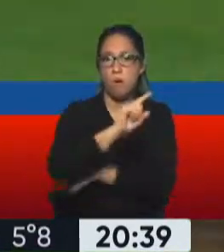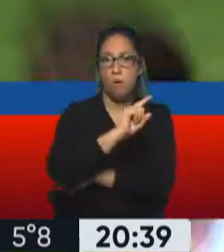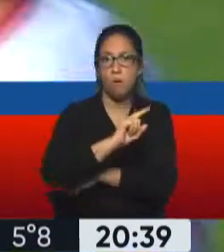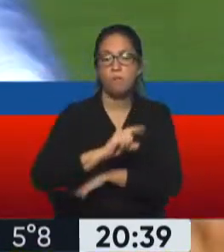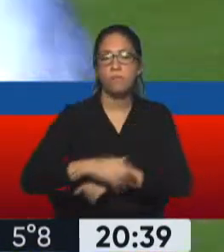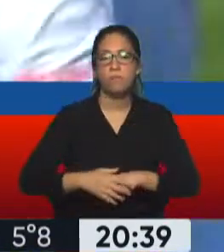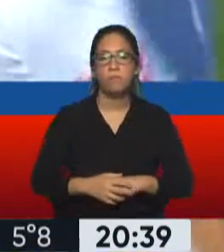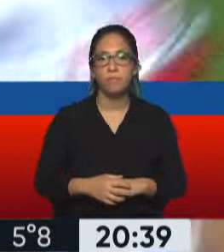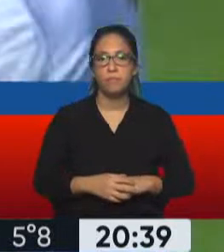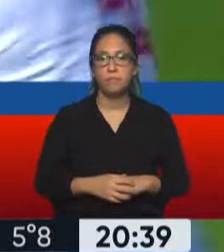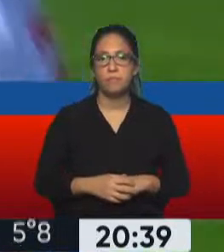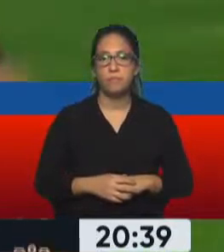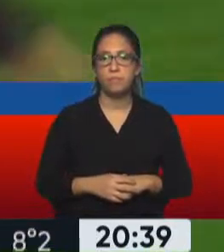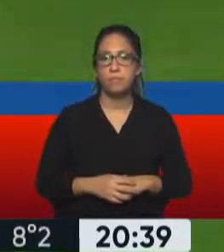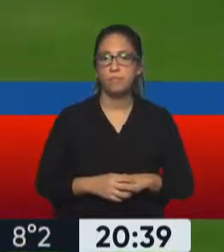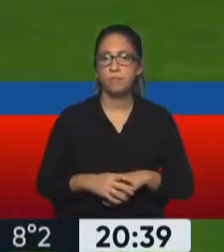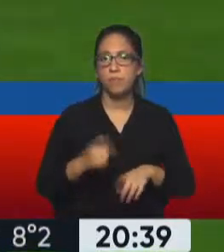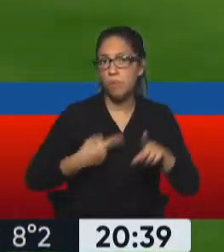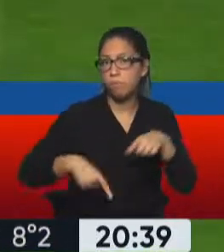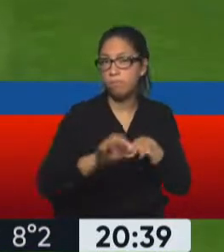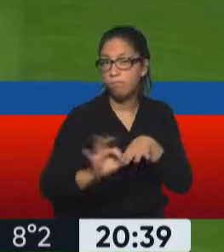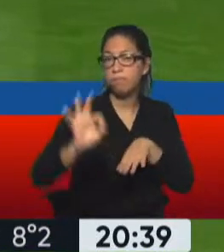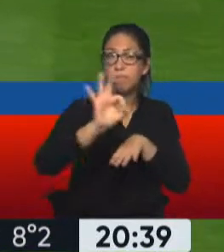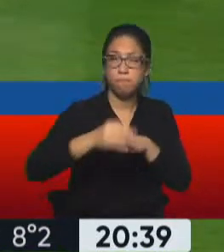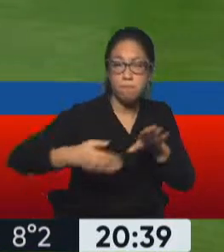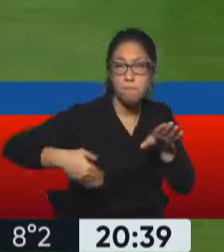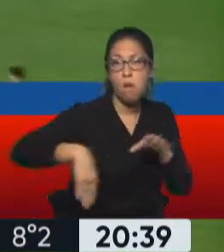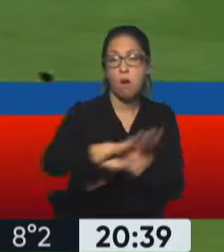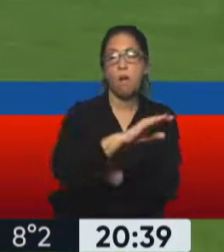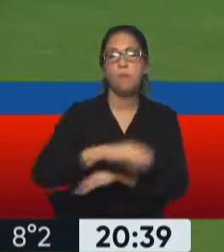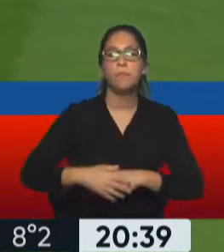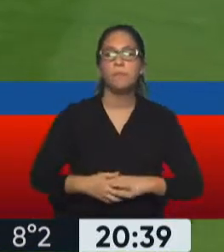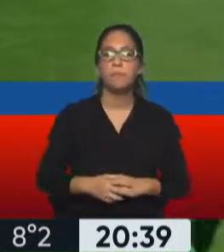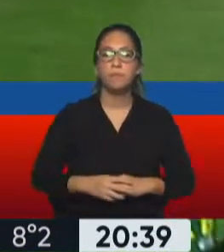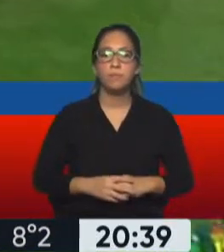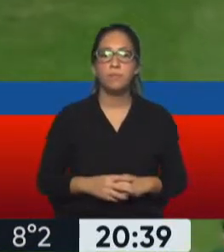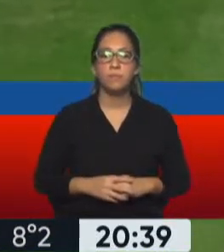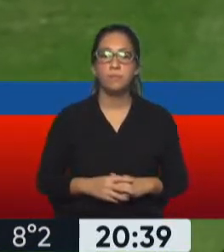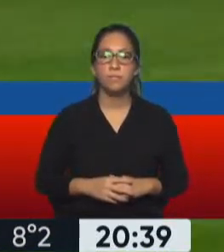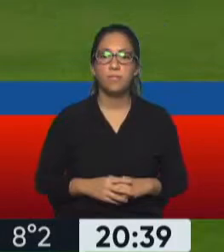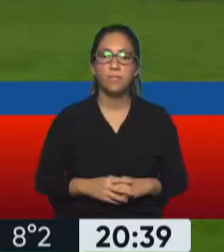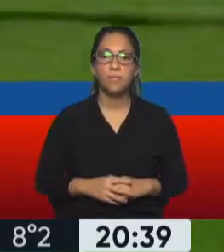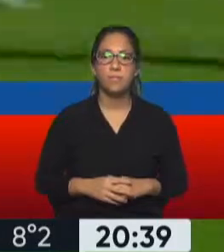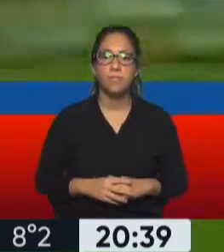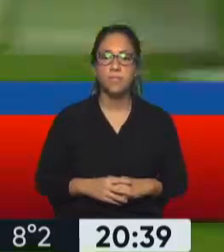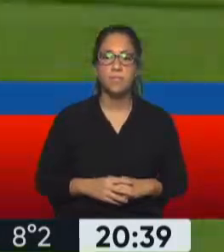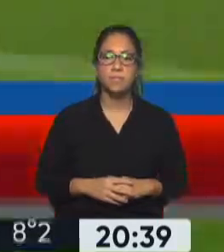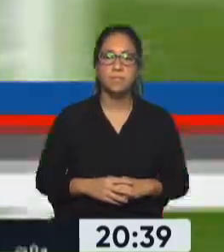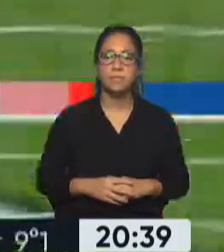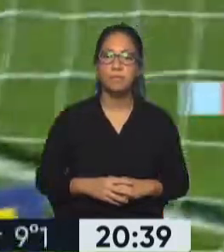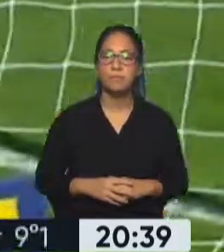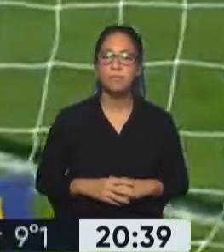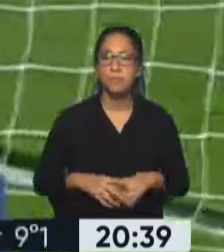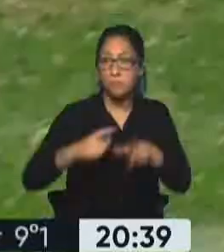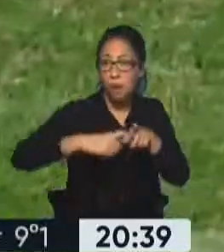el rebote. Un poco más atrás del punto de penal, casi la media luna del área. Ahí, entre la media